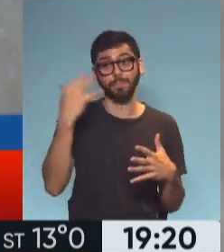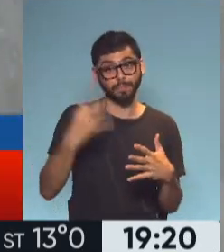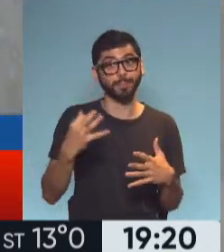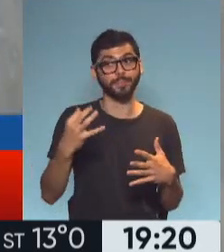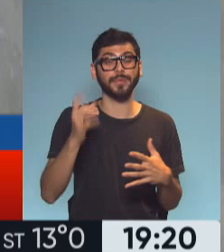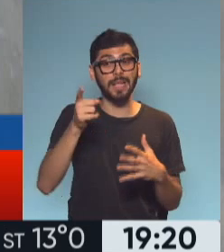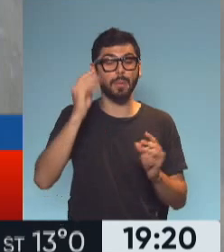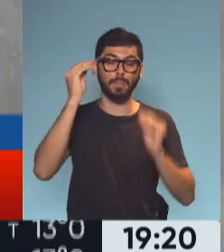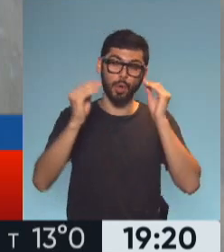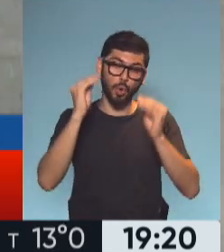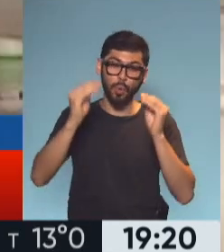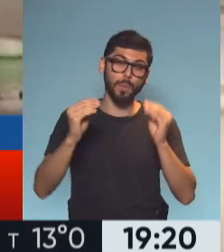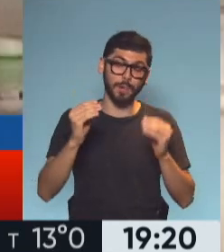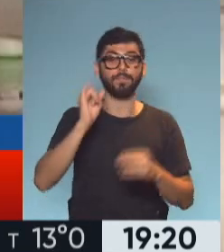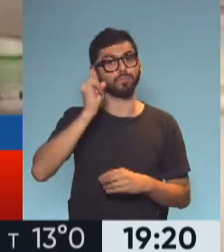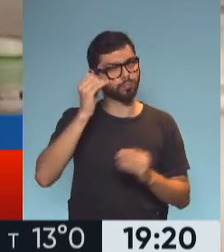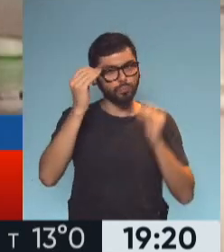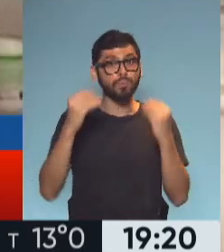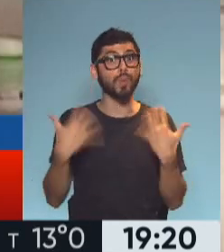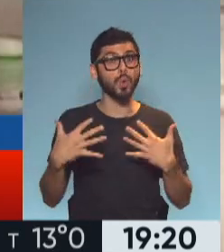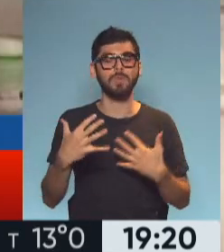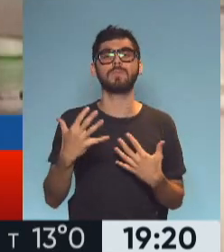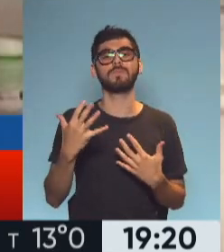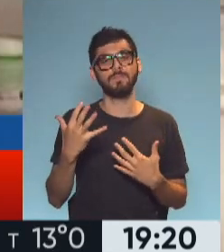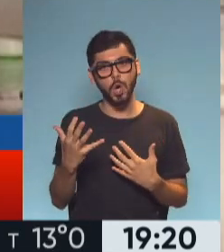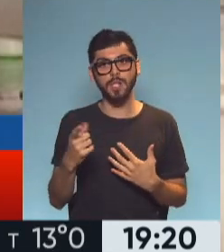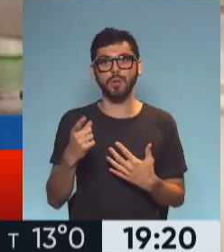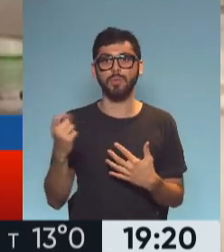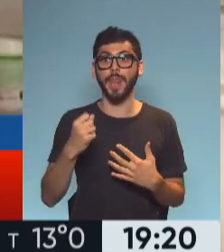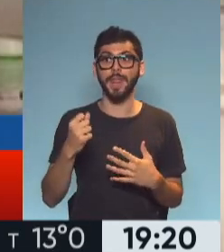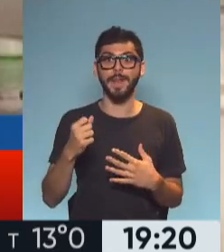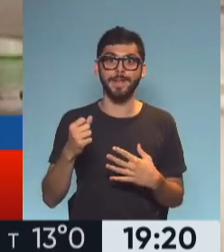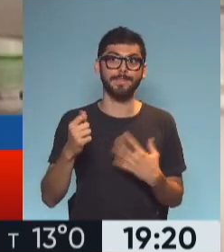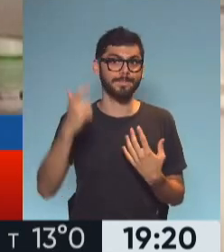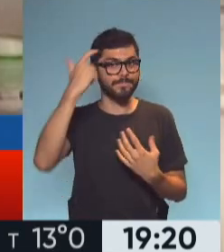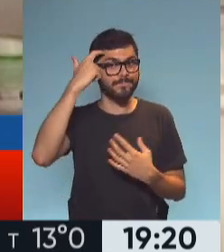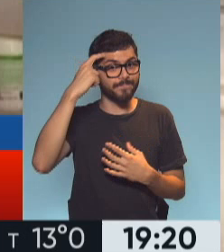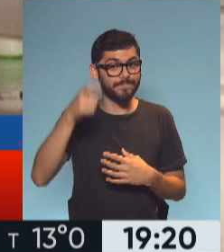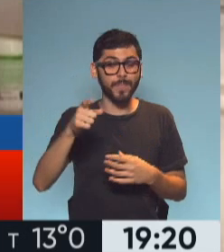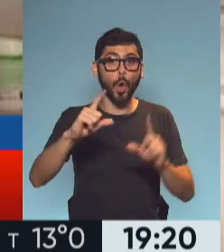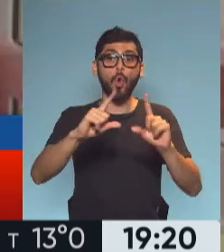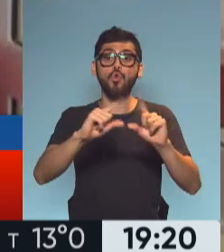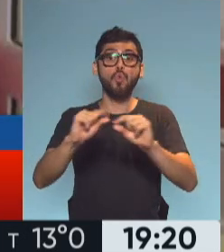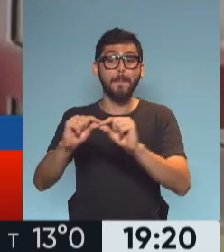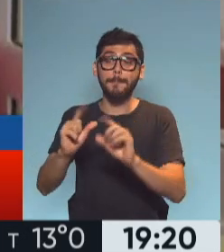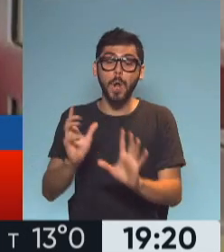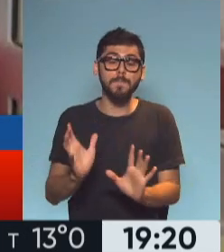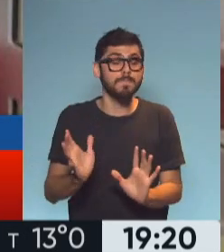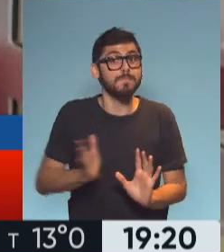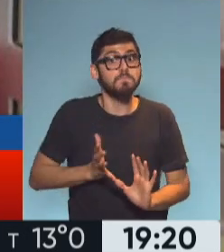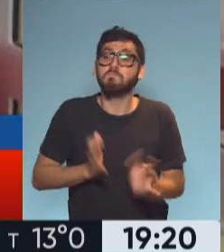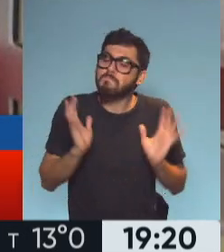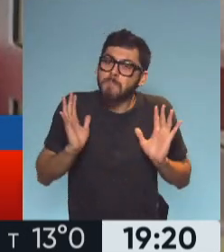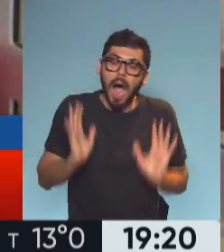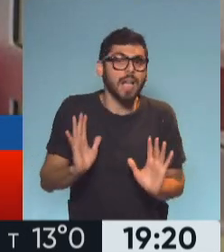de productos para muchísimo preocupa y por eso no hay que desentenderse de estos números crudos tomando la palabra que